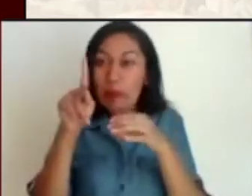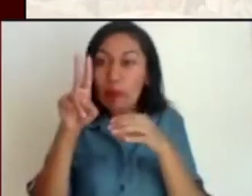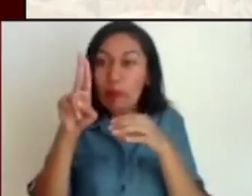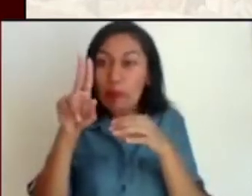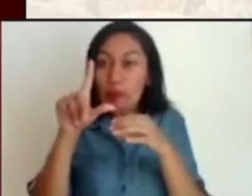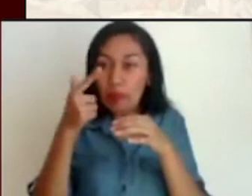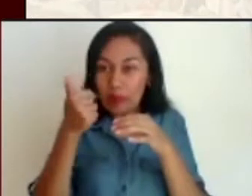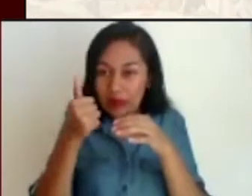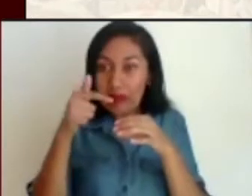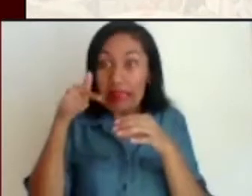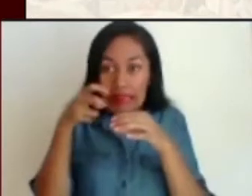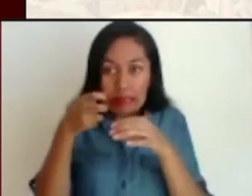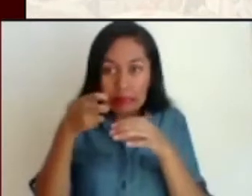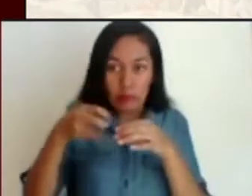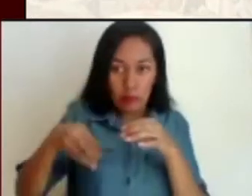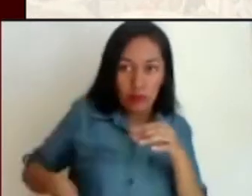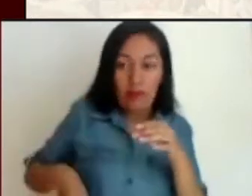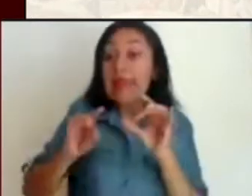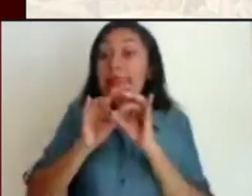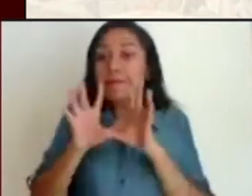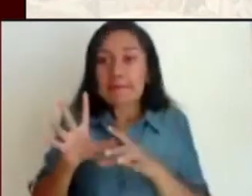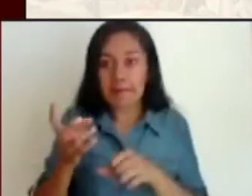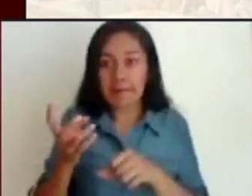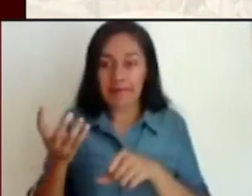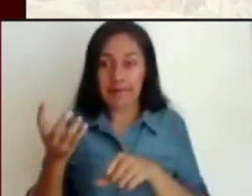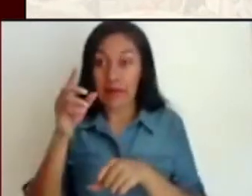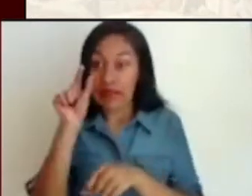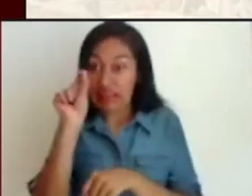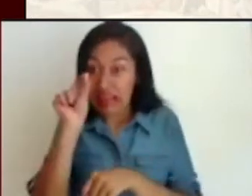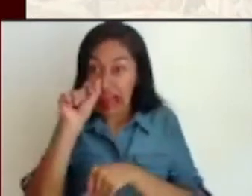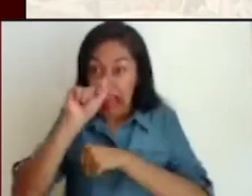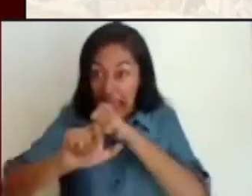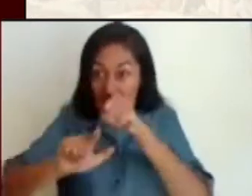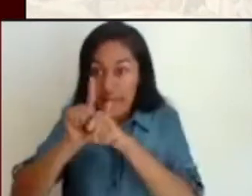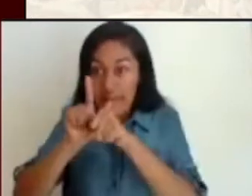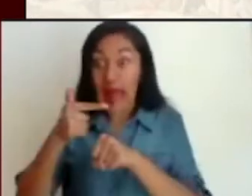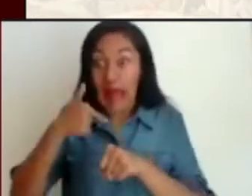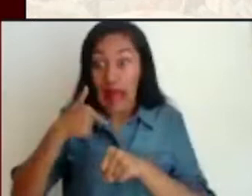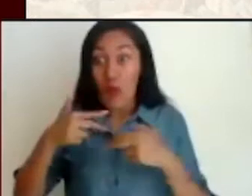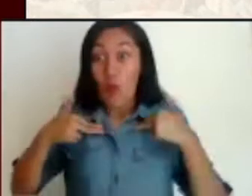seres humanos la infección, que sería otra vía de reproducción importante en las epidemias.